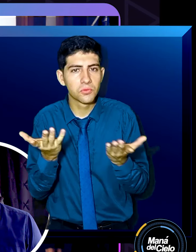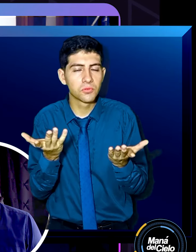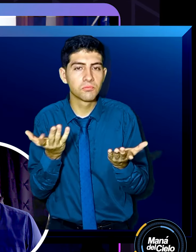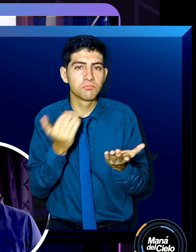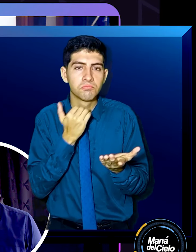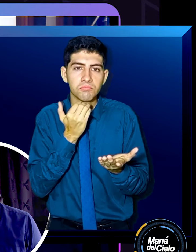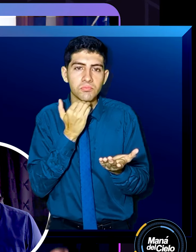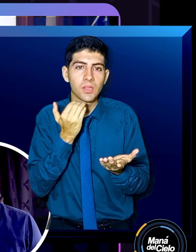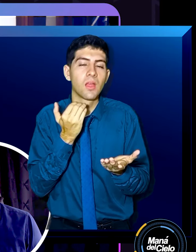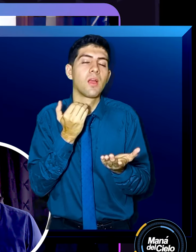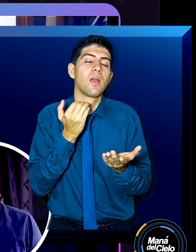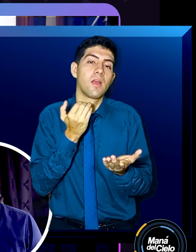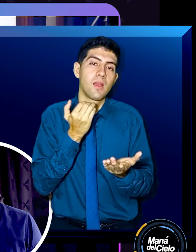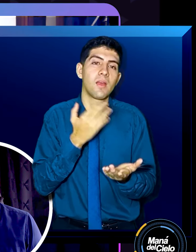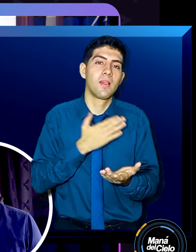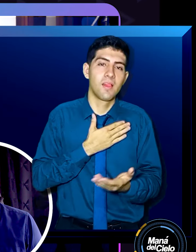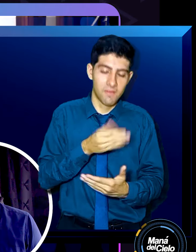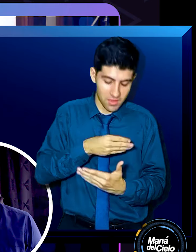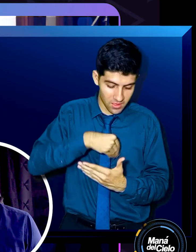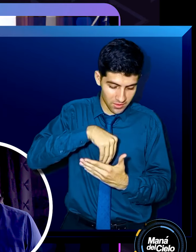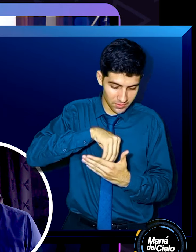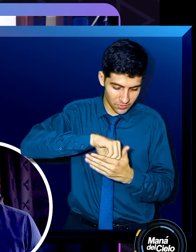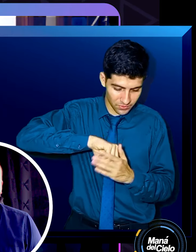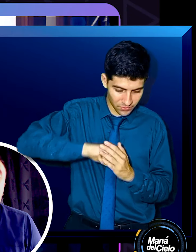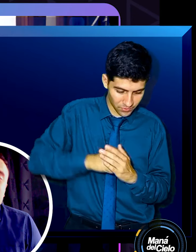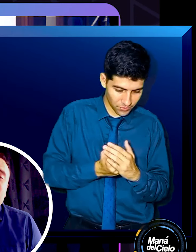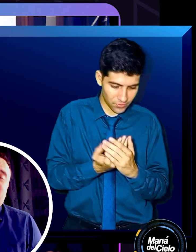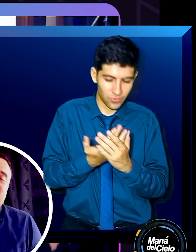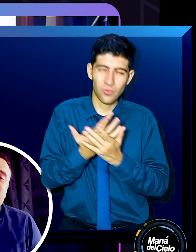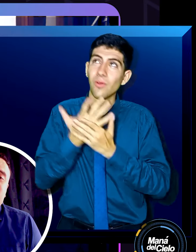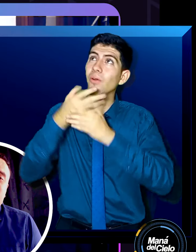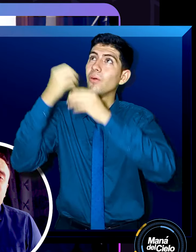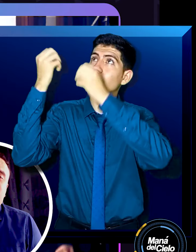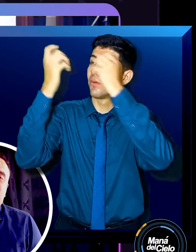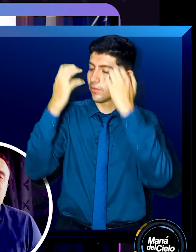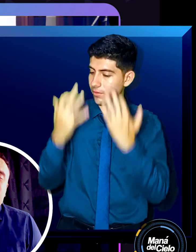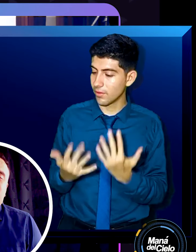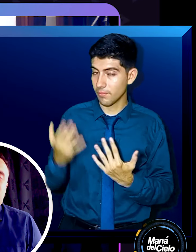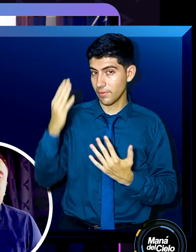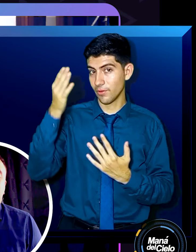No sabía que estaba hablando de restauración. Pero como el Señor sí sabía.